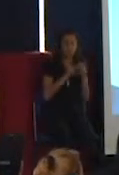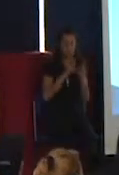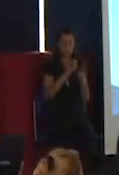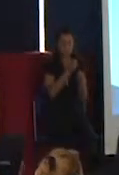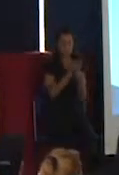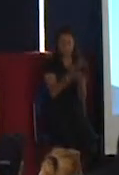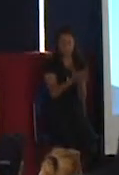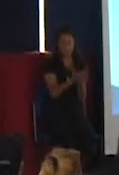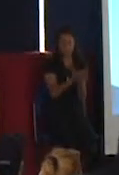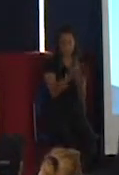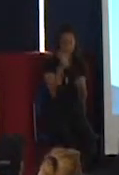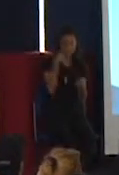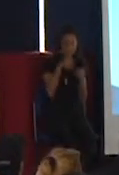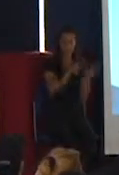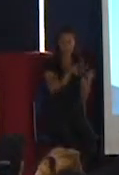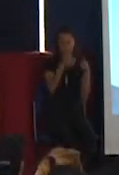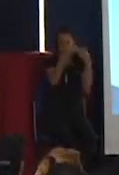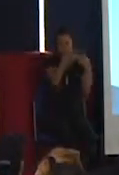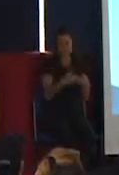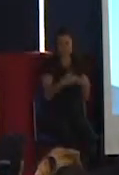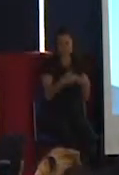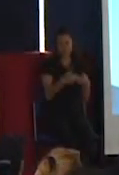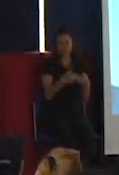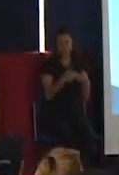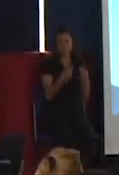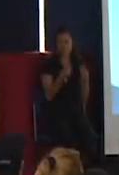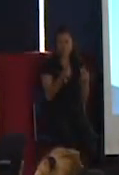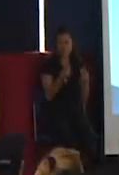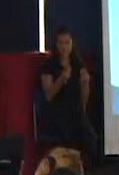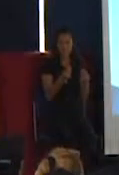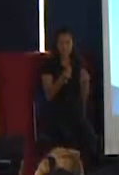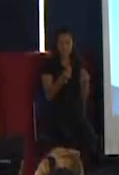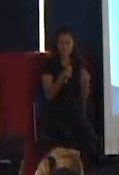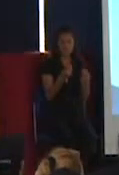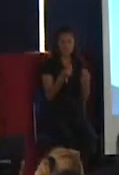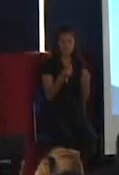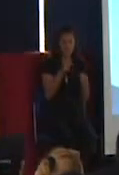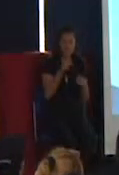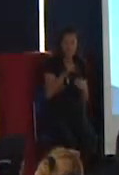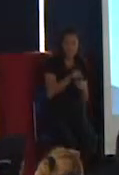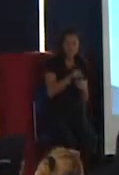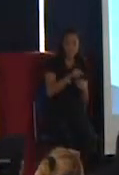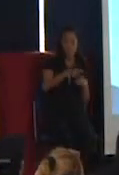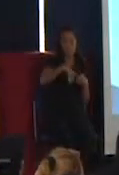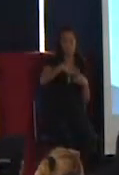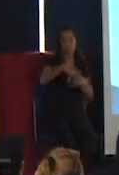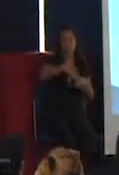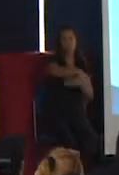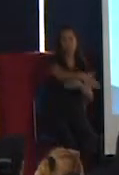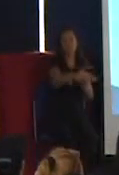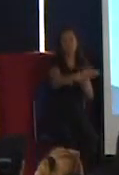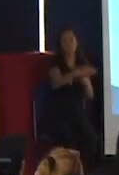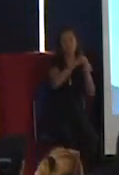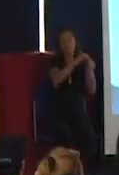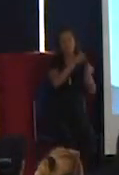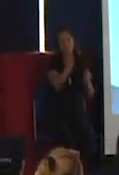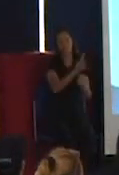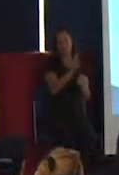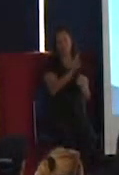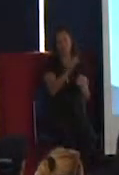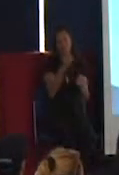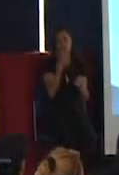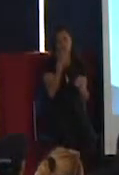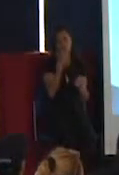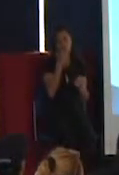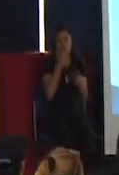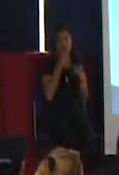con discapacidad, para que en su efecto ello no vaya a tener un inconveniente en la formación o por lo menos en el momento en que